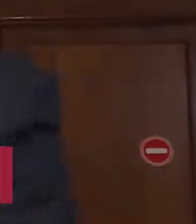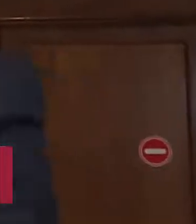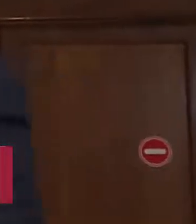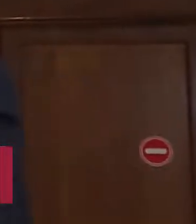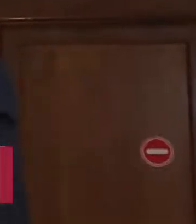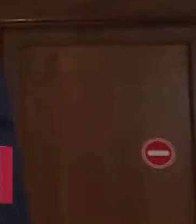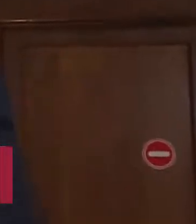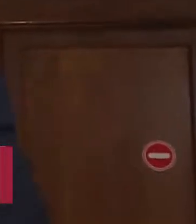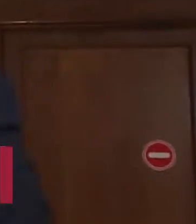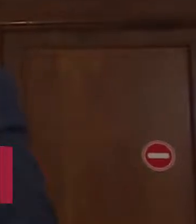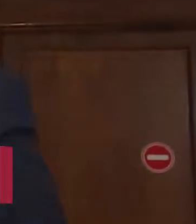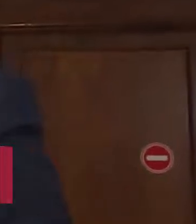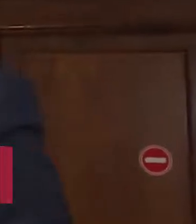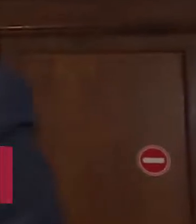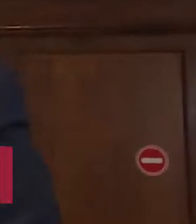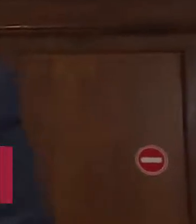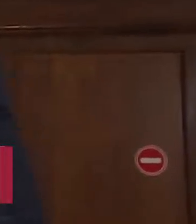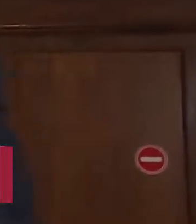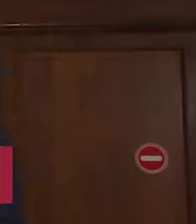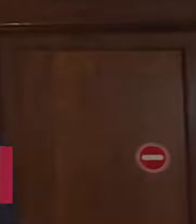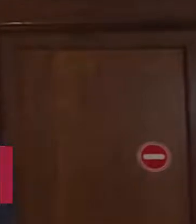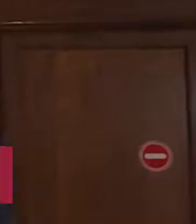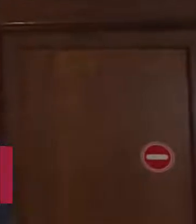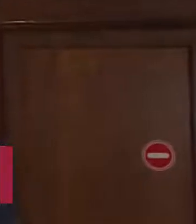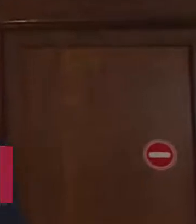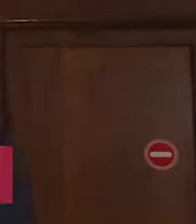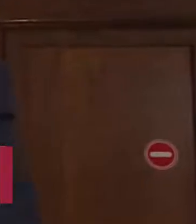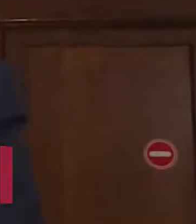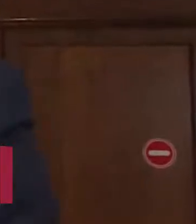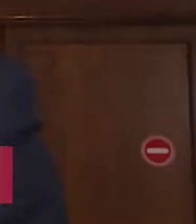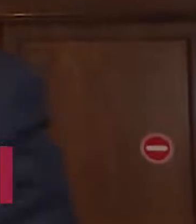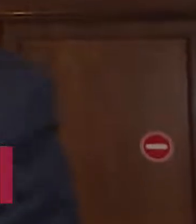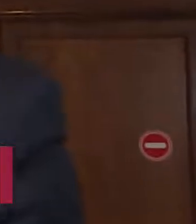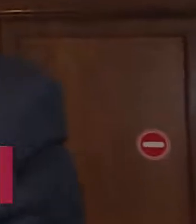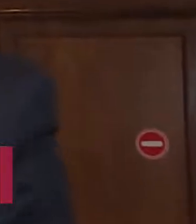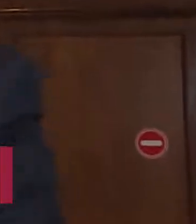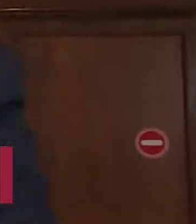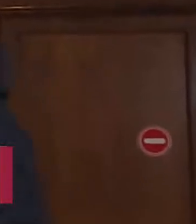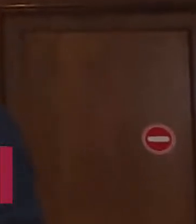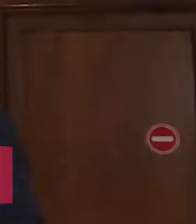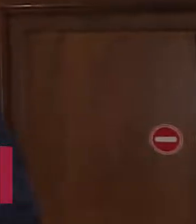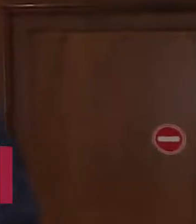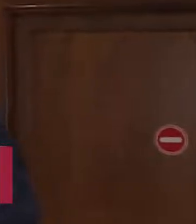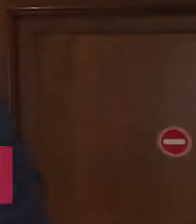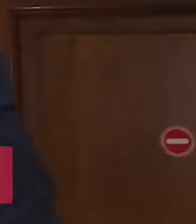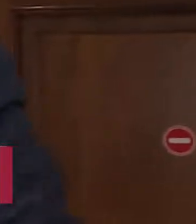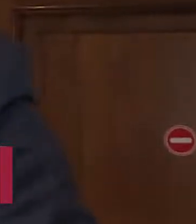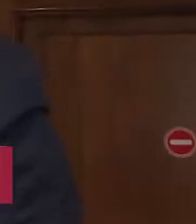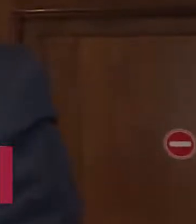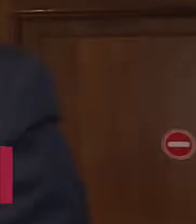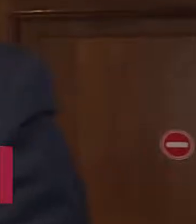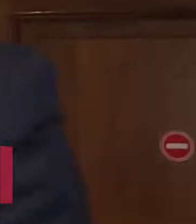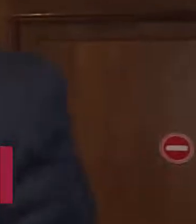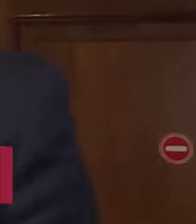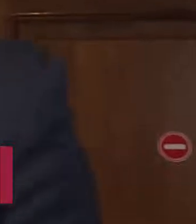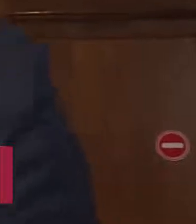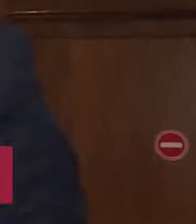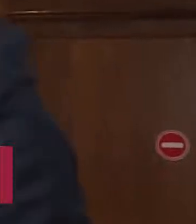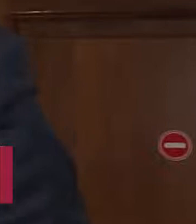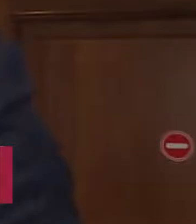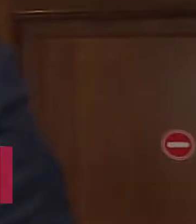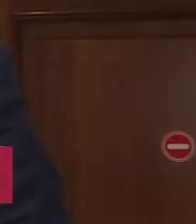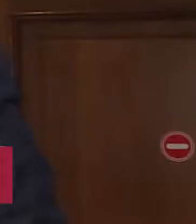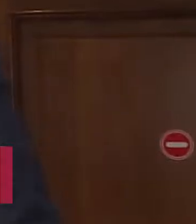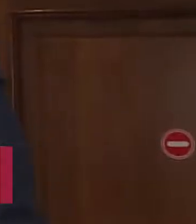tenemos suscritos tratados internacionales de carácter comercial, particularmente entre personas jurídicas o personas privadas, ¿vale? Es decir, empresas